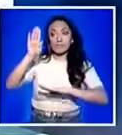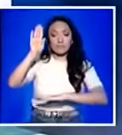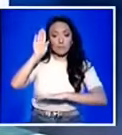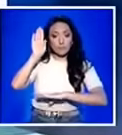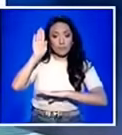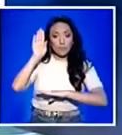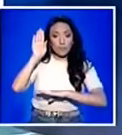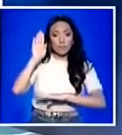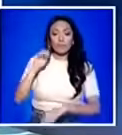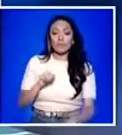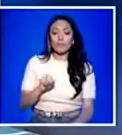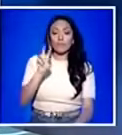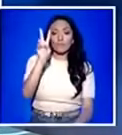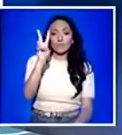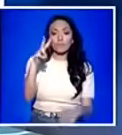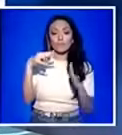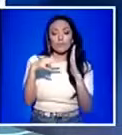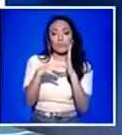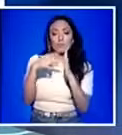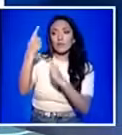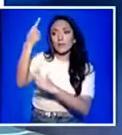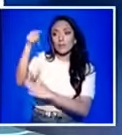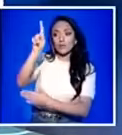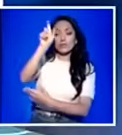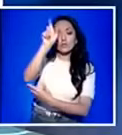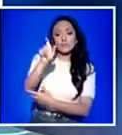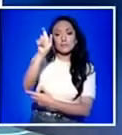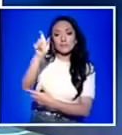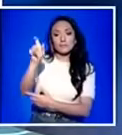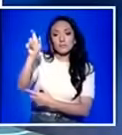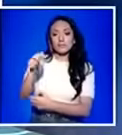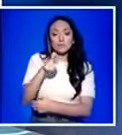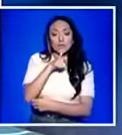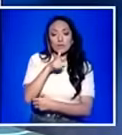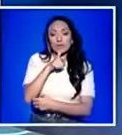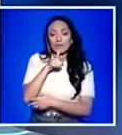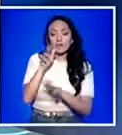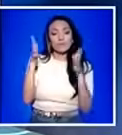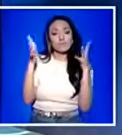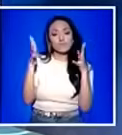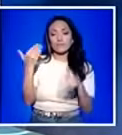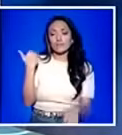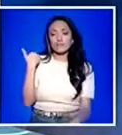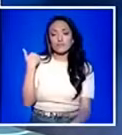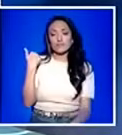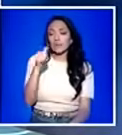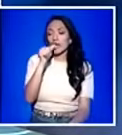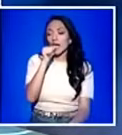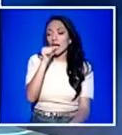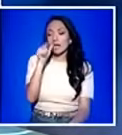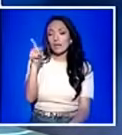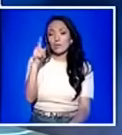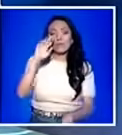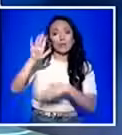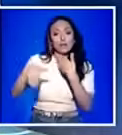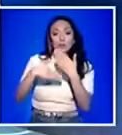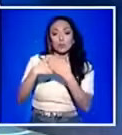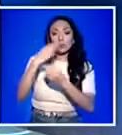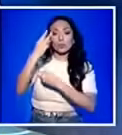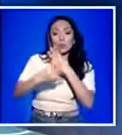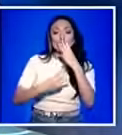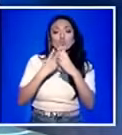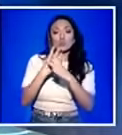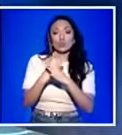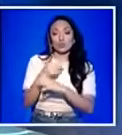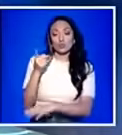con los 2.000 millones de personas que aún lamentablemente carecen de la falta de este suministro del agua potable en el